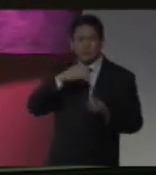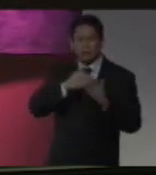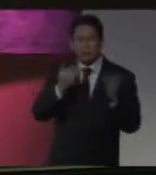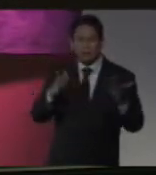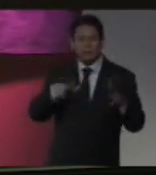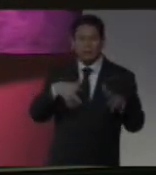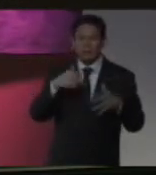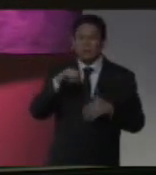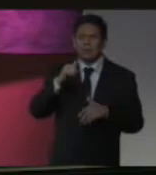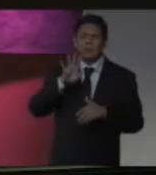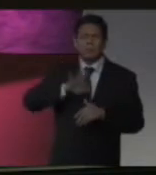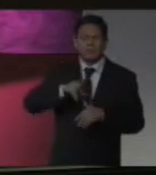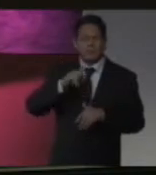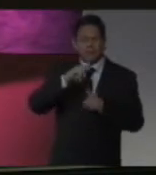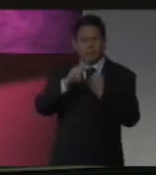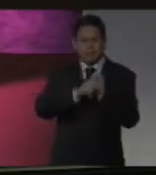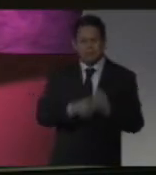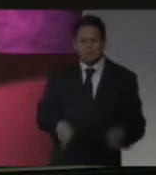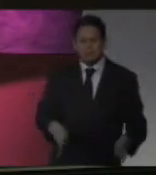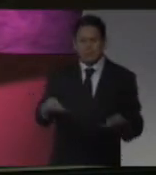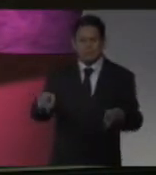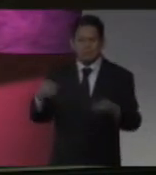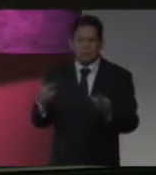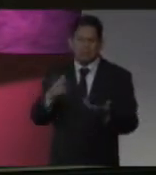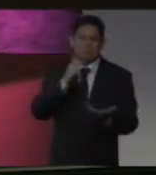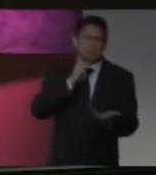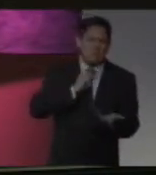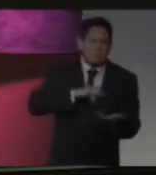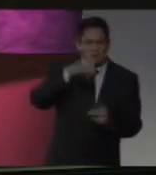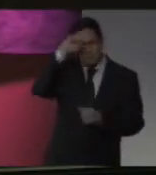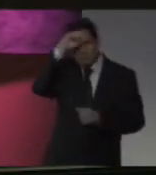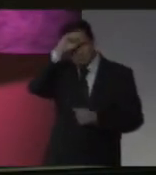agroindustria, petroleras, fracking, pesca industrial,